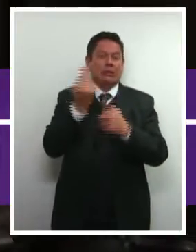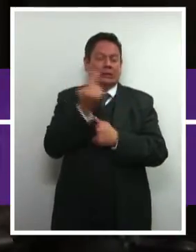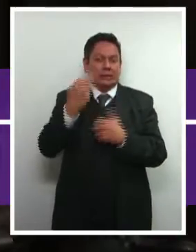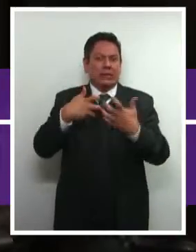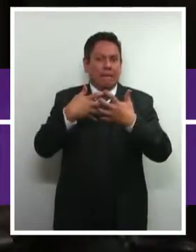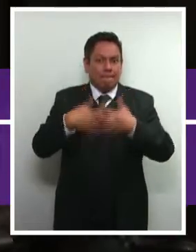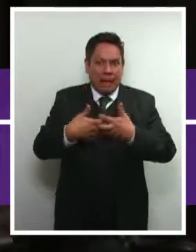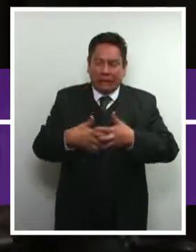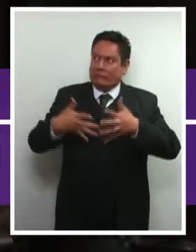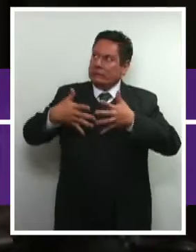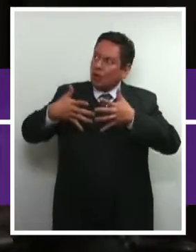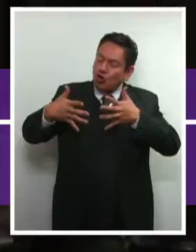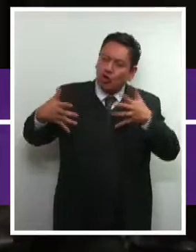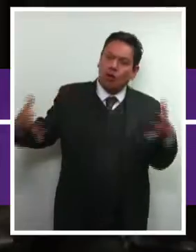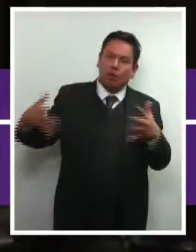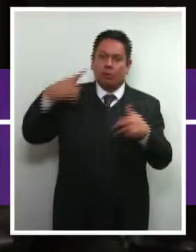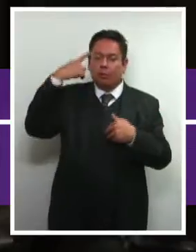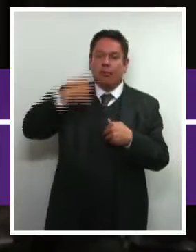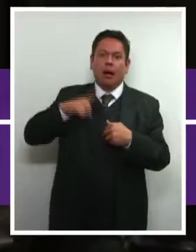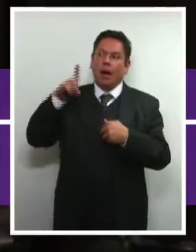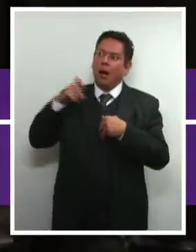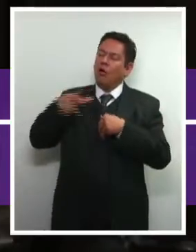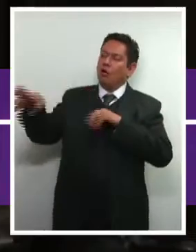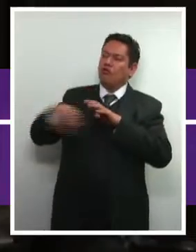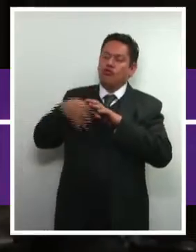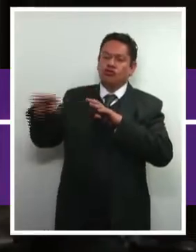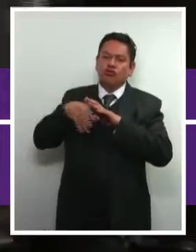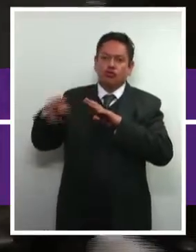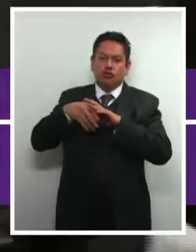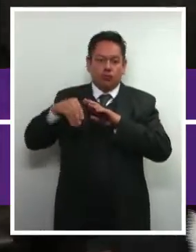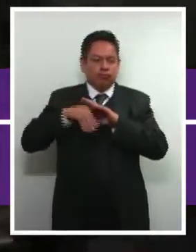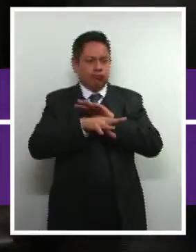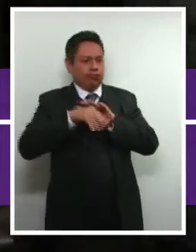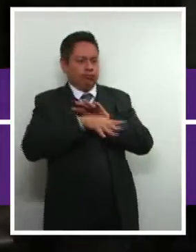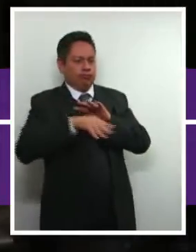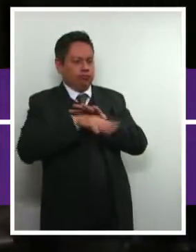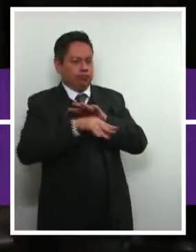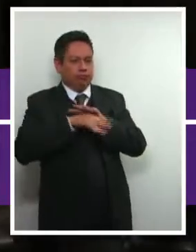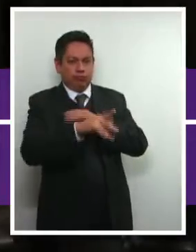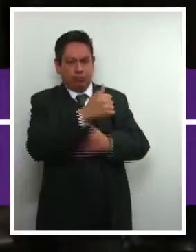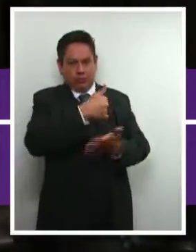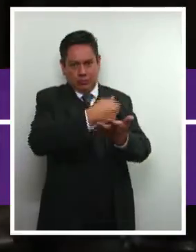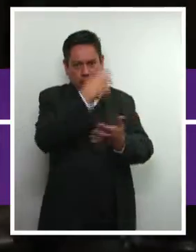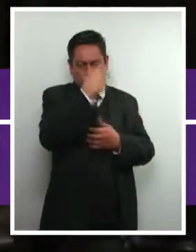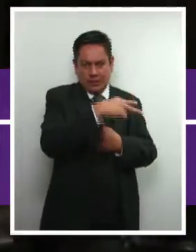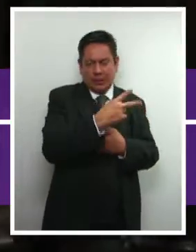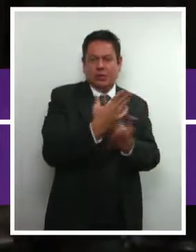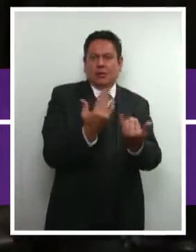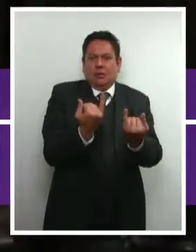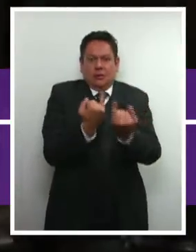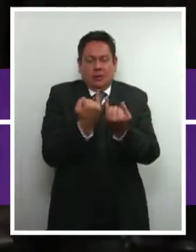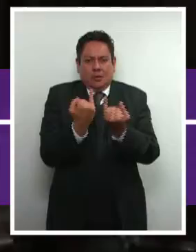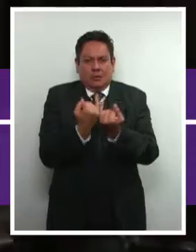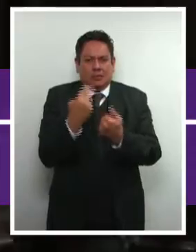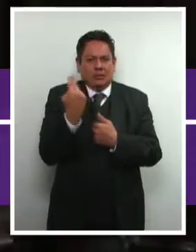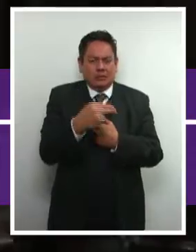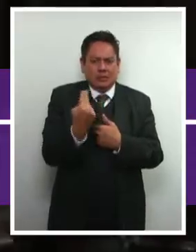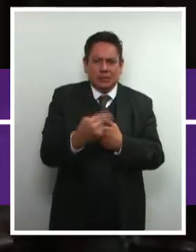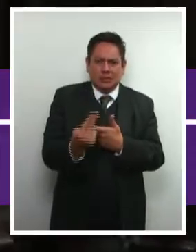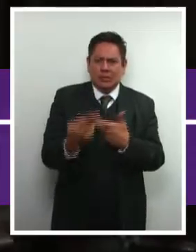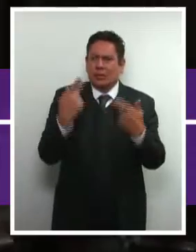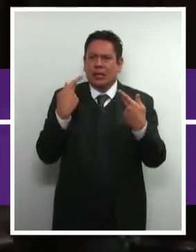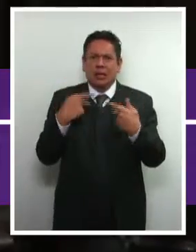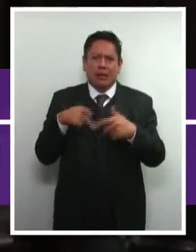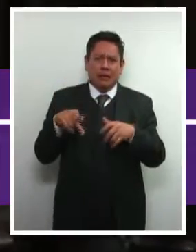infraestructuras faraónicas incluso para abastecer a la ciudad, y grandes sistemas de equipamiento, grandes sistemas de